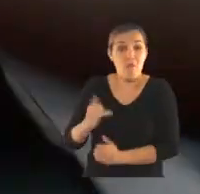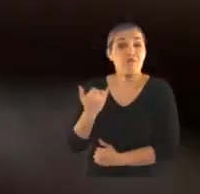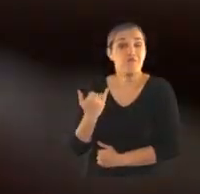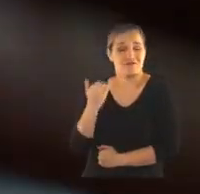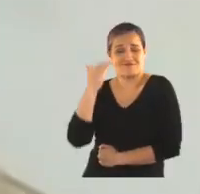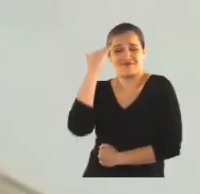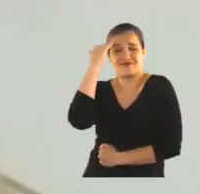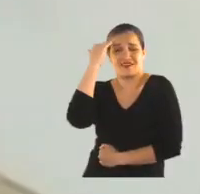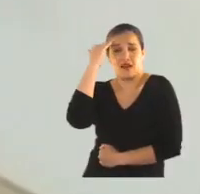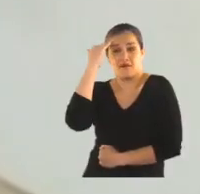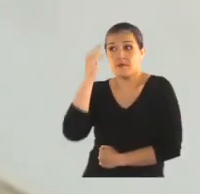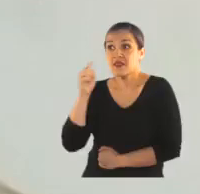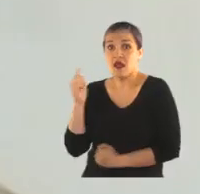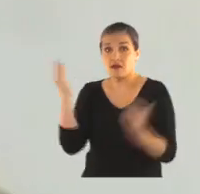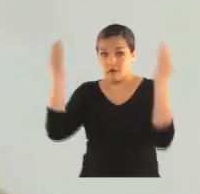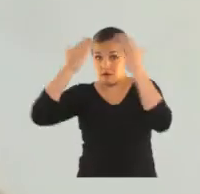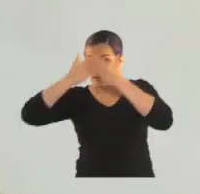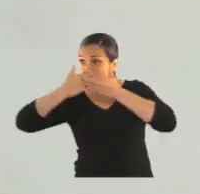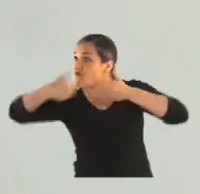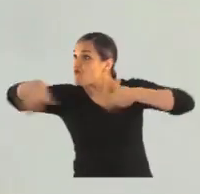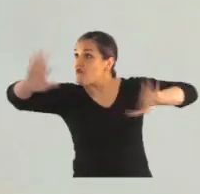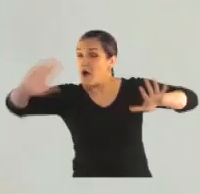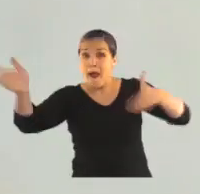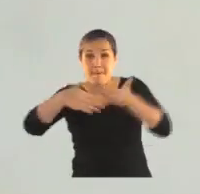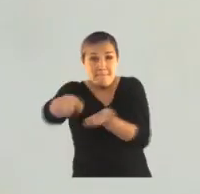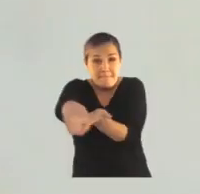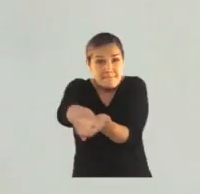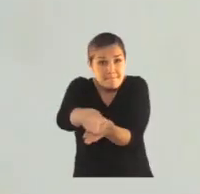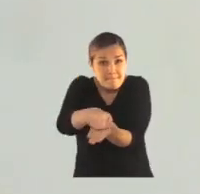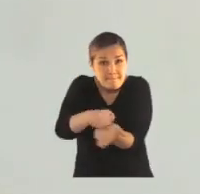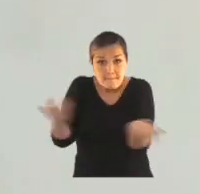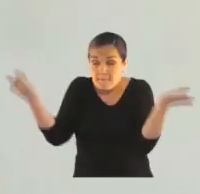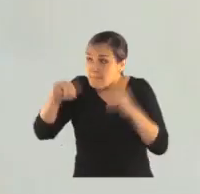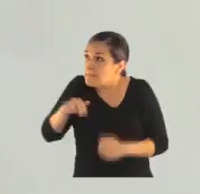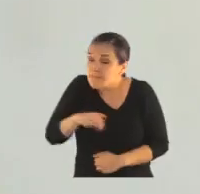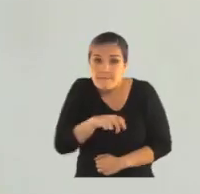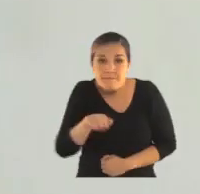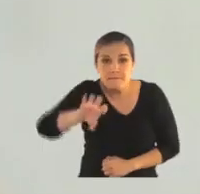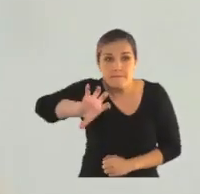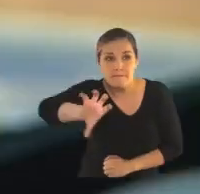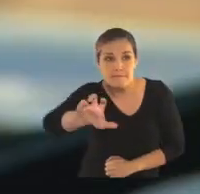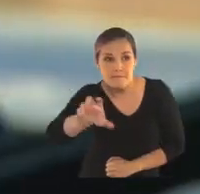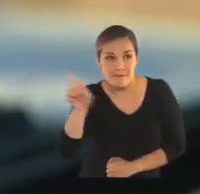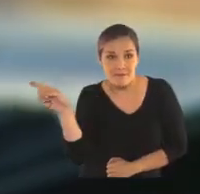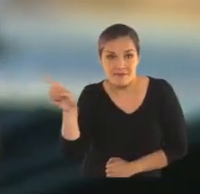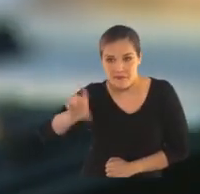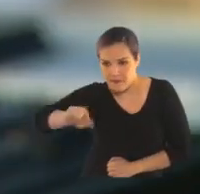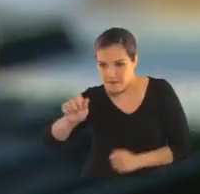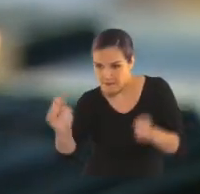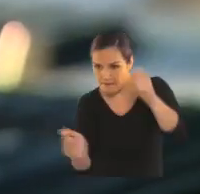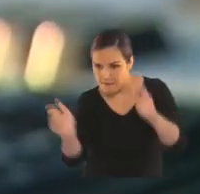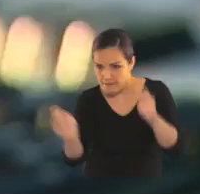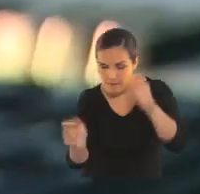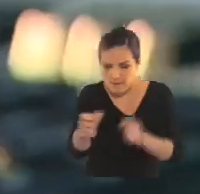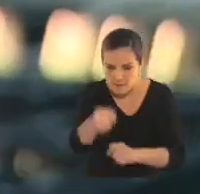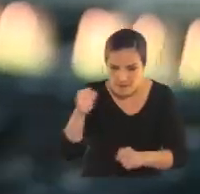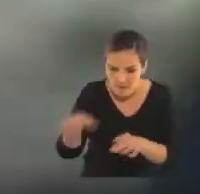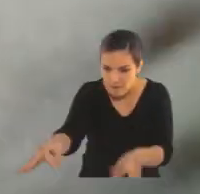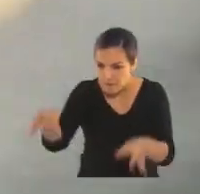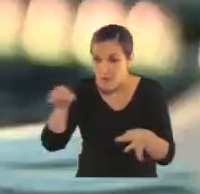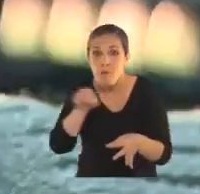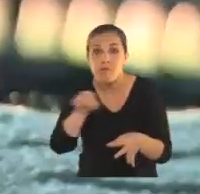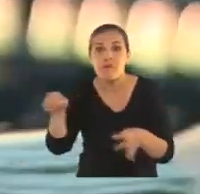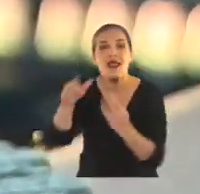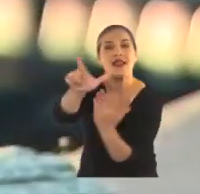descrito. Llegó a la caja fuerte, la abrió sin dificultades y extrajo las claves virtuales que estaban ocultas y que las utilizó para